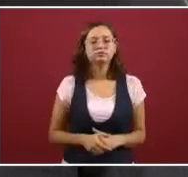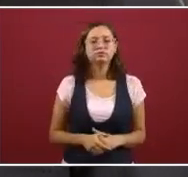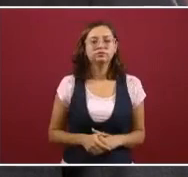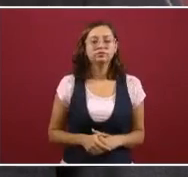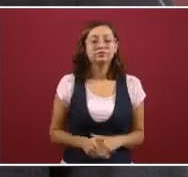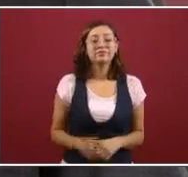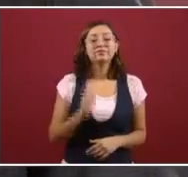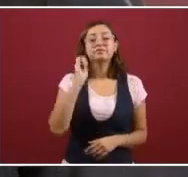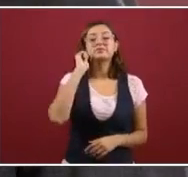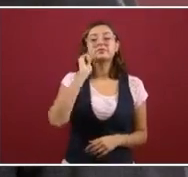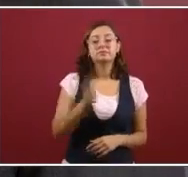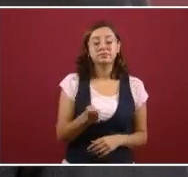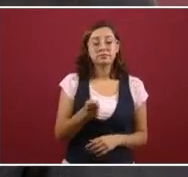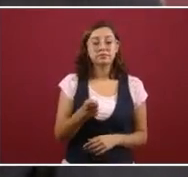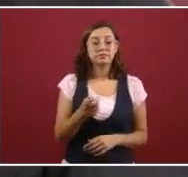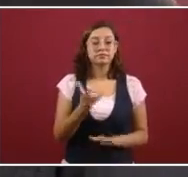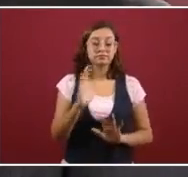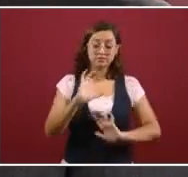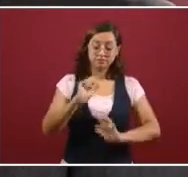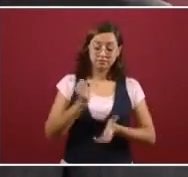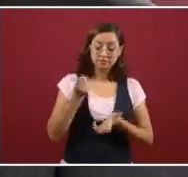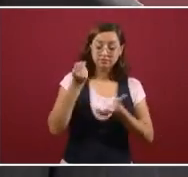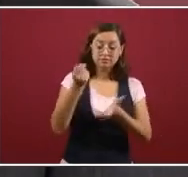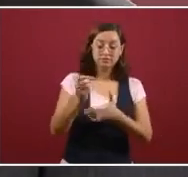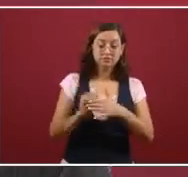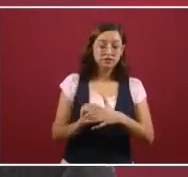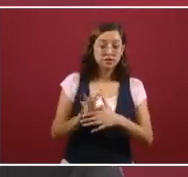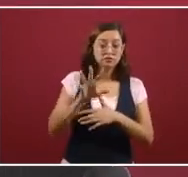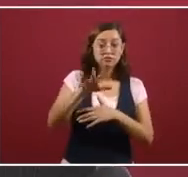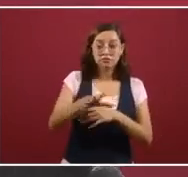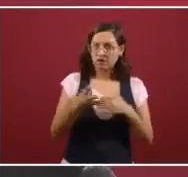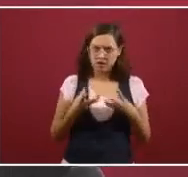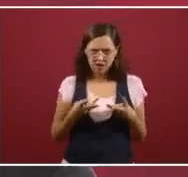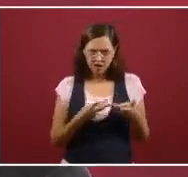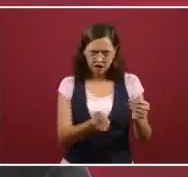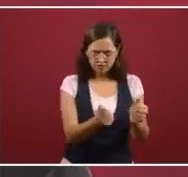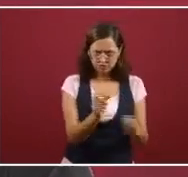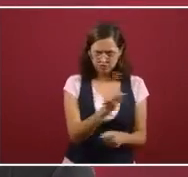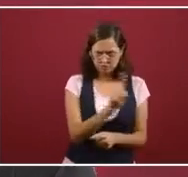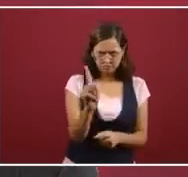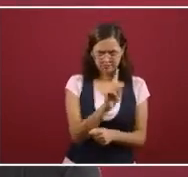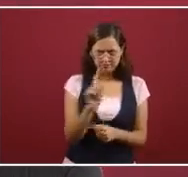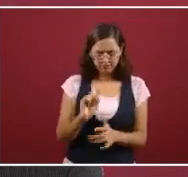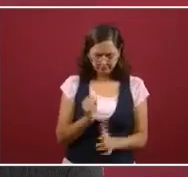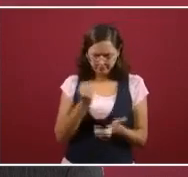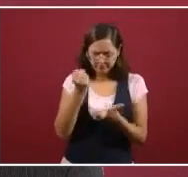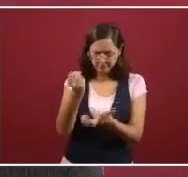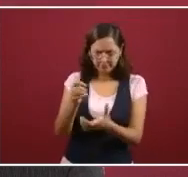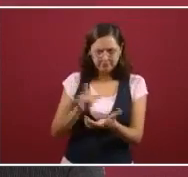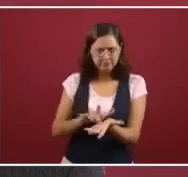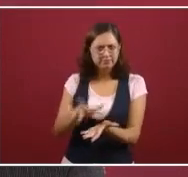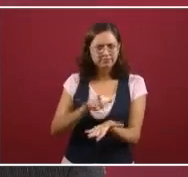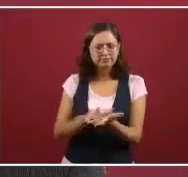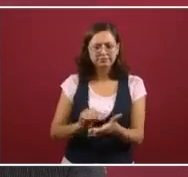Esto significa una inversión, que no gasto, de